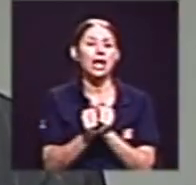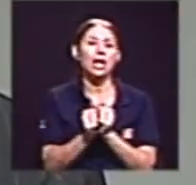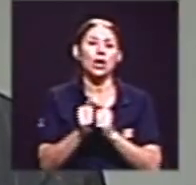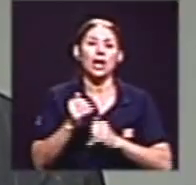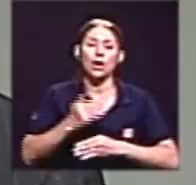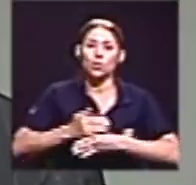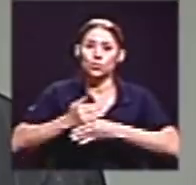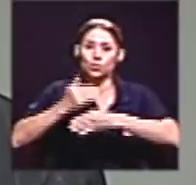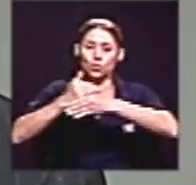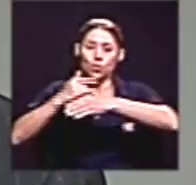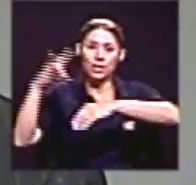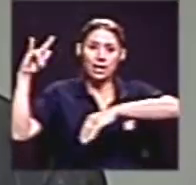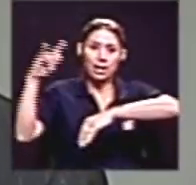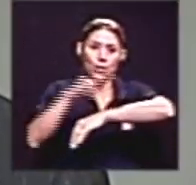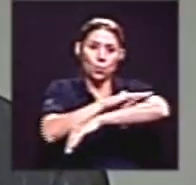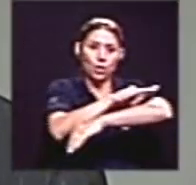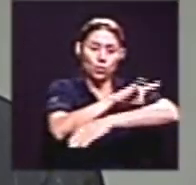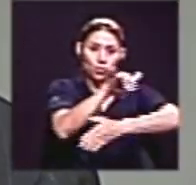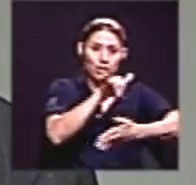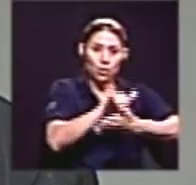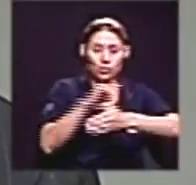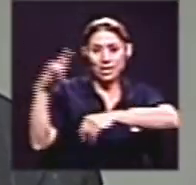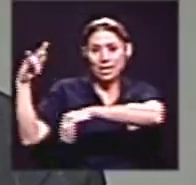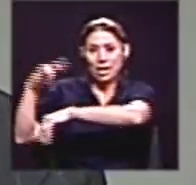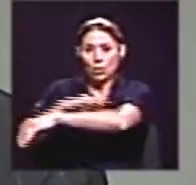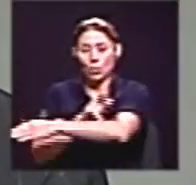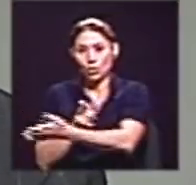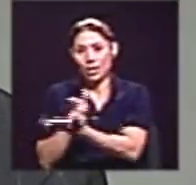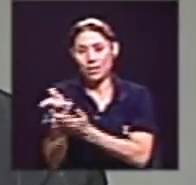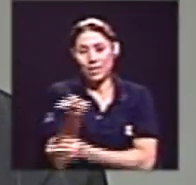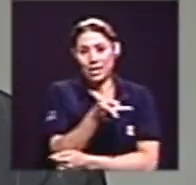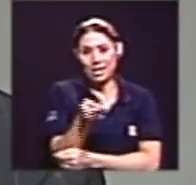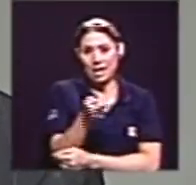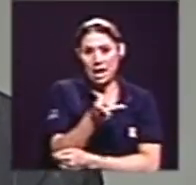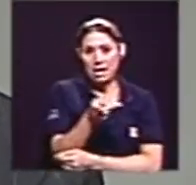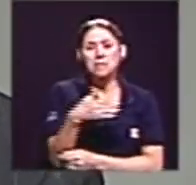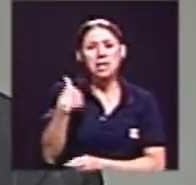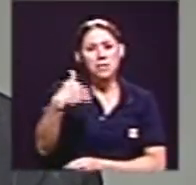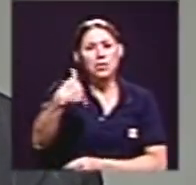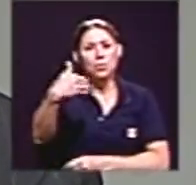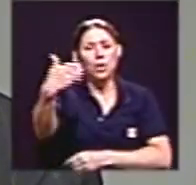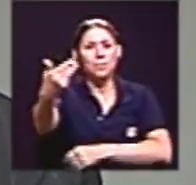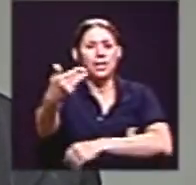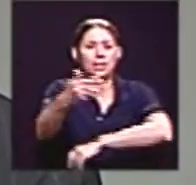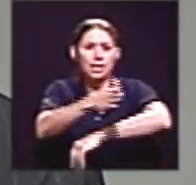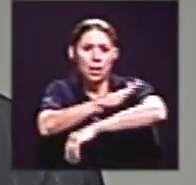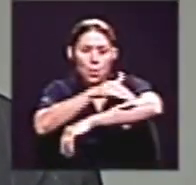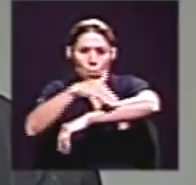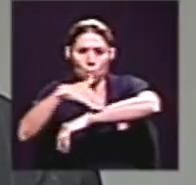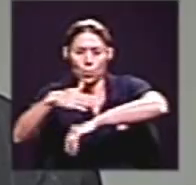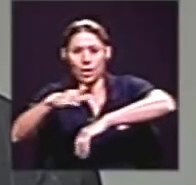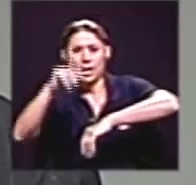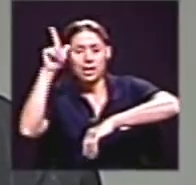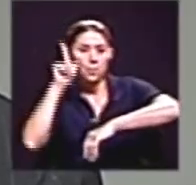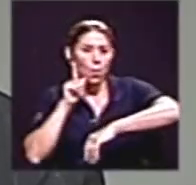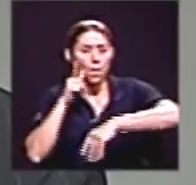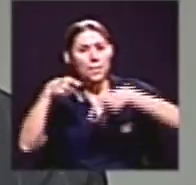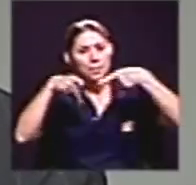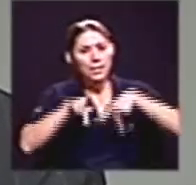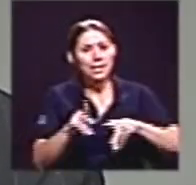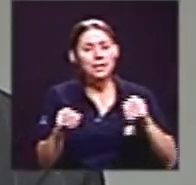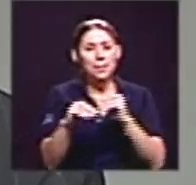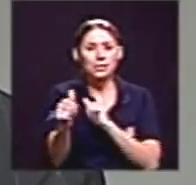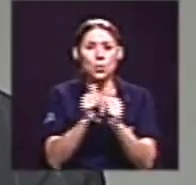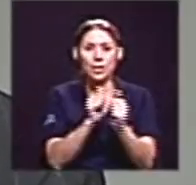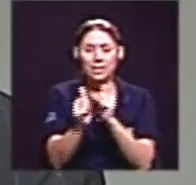aeropuerto, tanto el de San José como el aeropuerto de Liberia, y que eventualmente los muelles en Limón nos permitan ser más competitivos, de